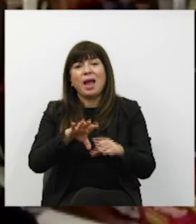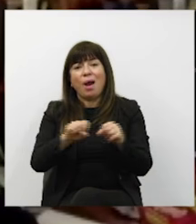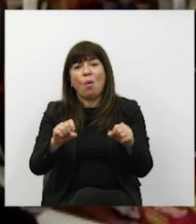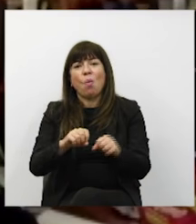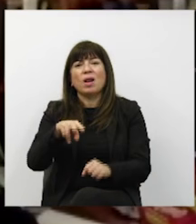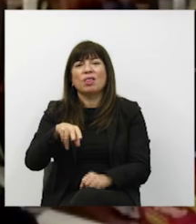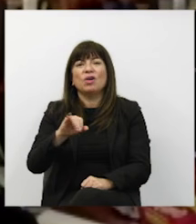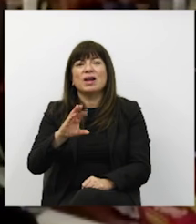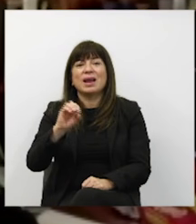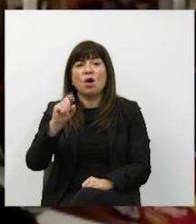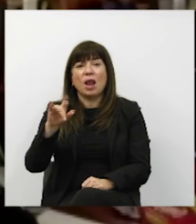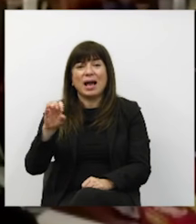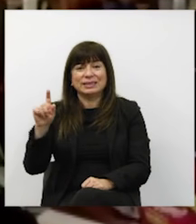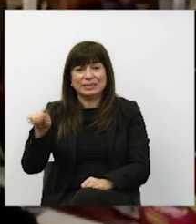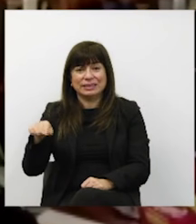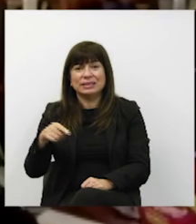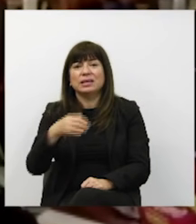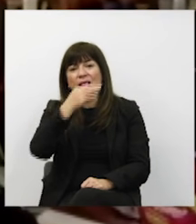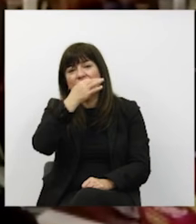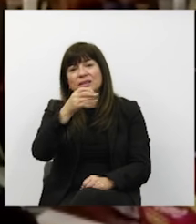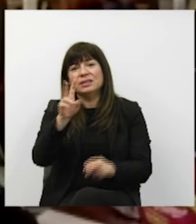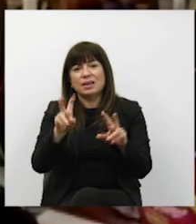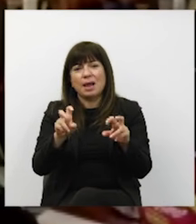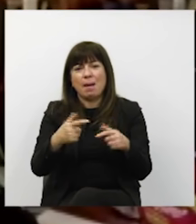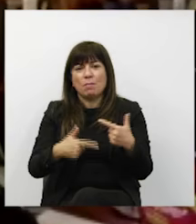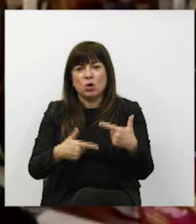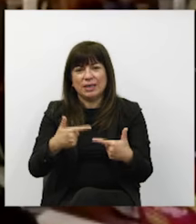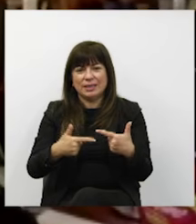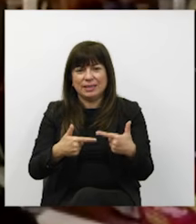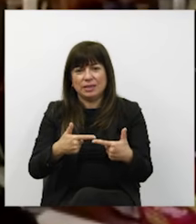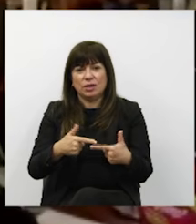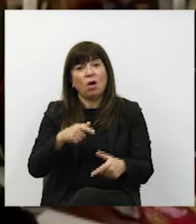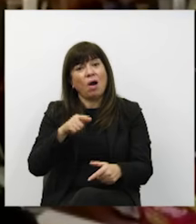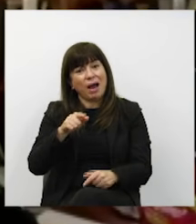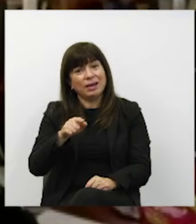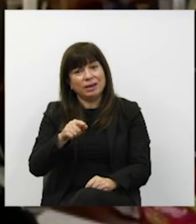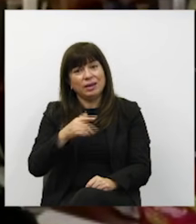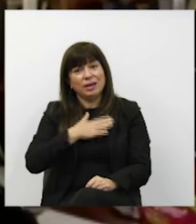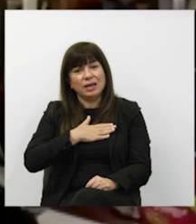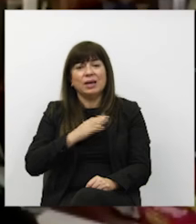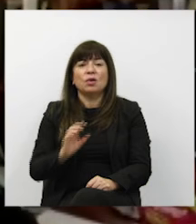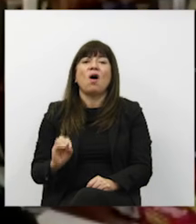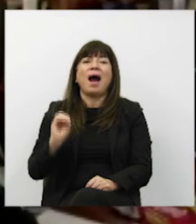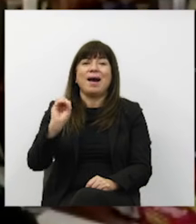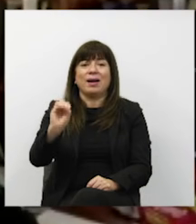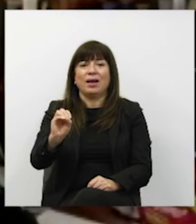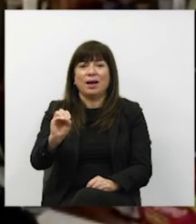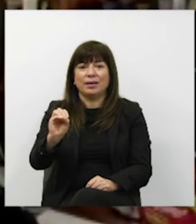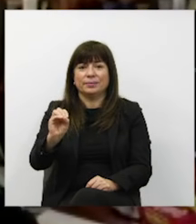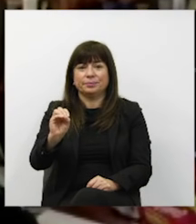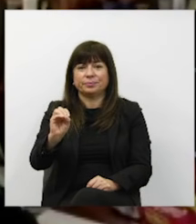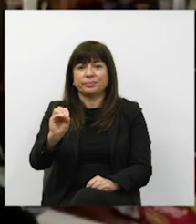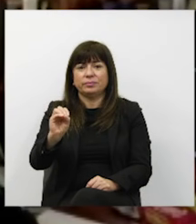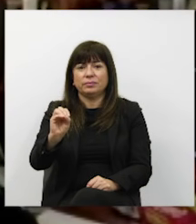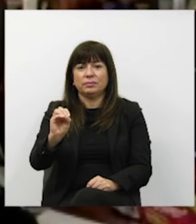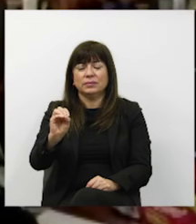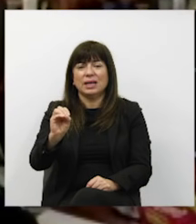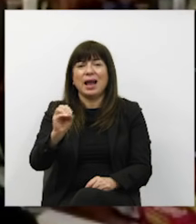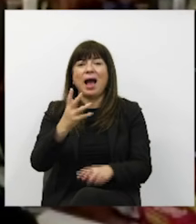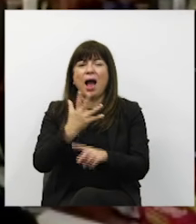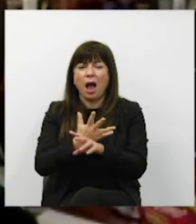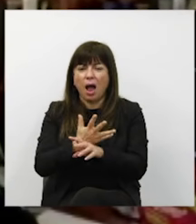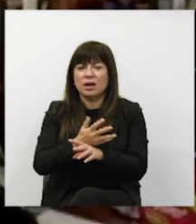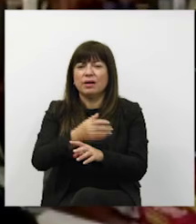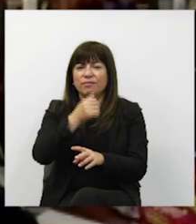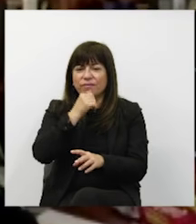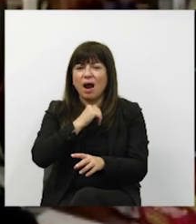con Nicolás es lo que dice del tema político. Y ahí quiero agregar que desde mi punto de vista hay una falta